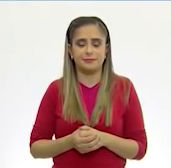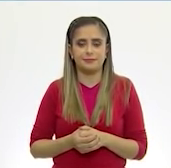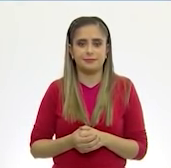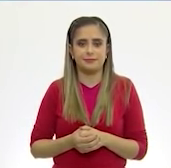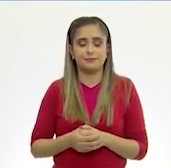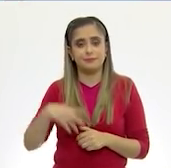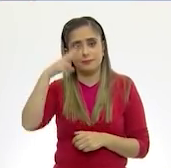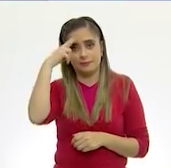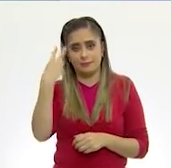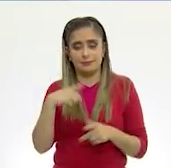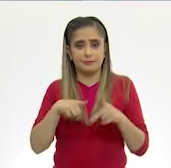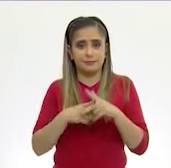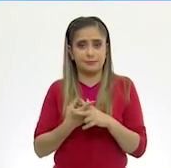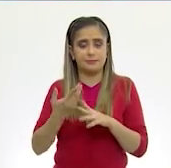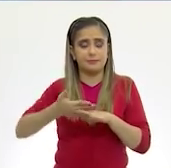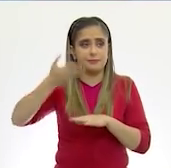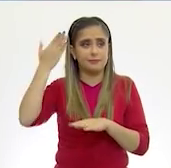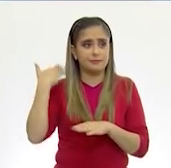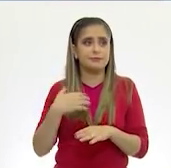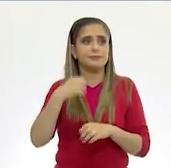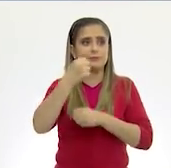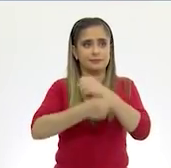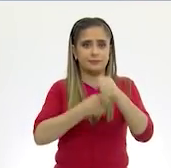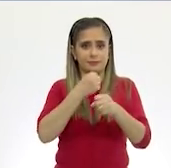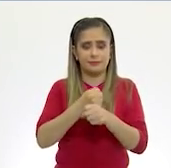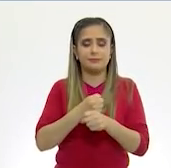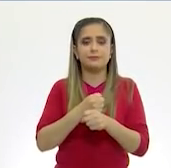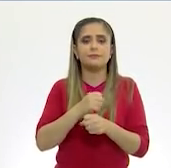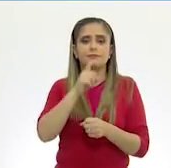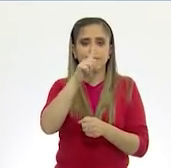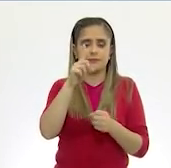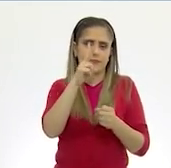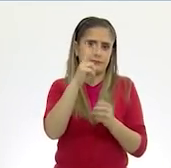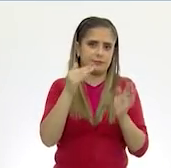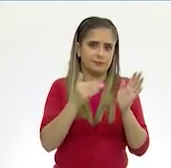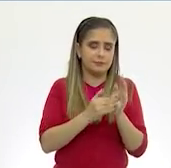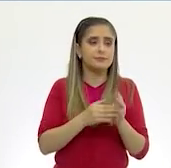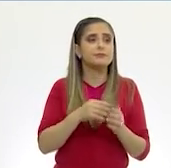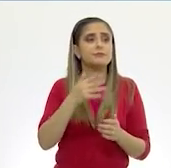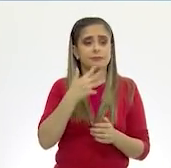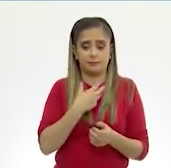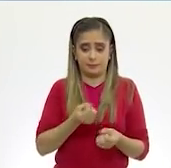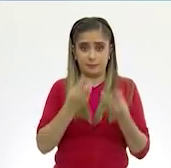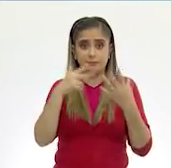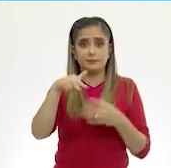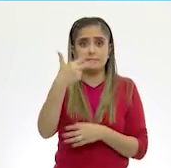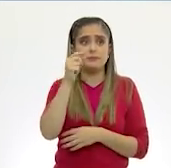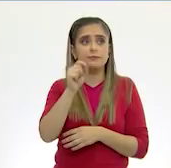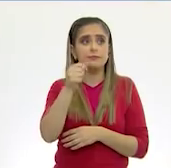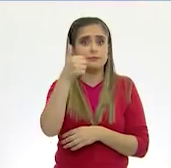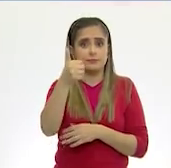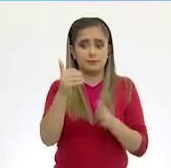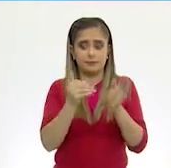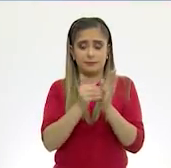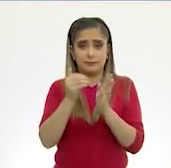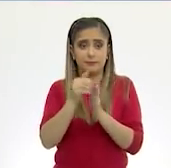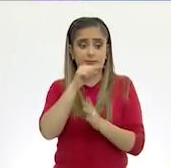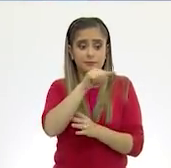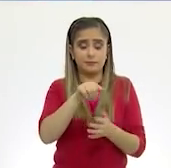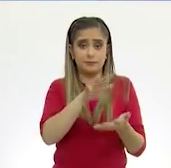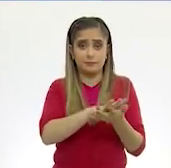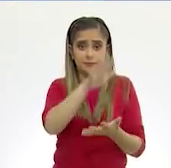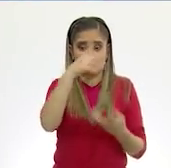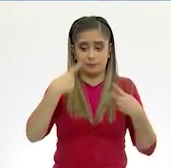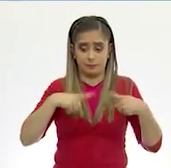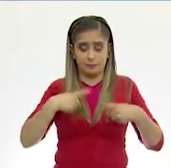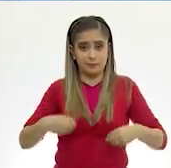México inició el siglo XX con 13.6 millones de habitantes, viviendo la mayoría de ellos en localidades rurales. Terminó el